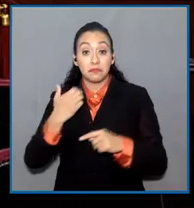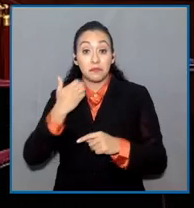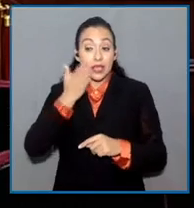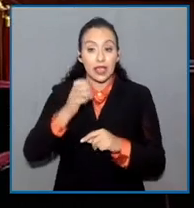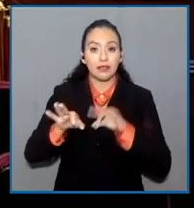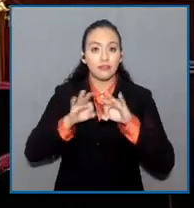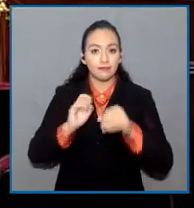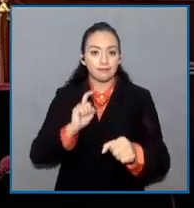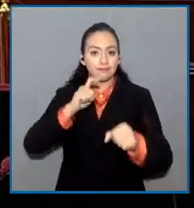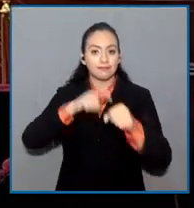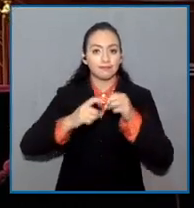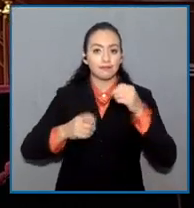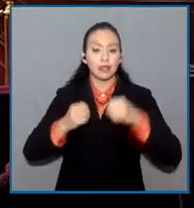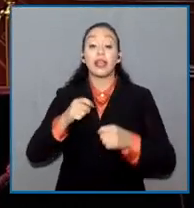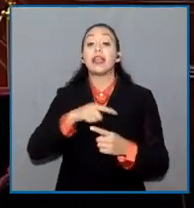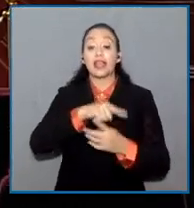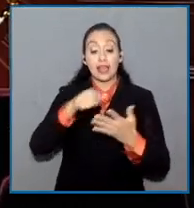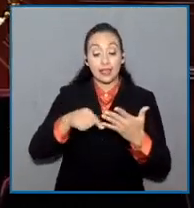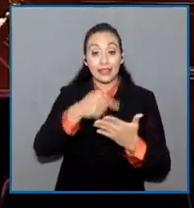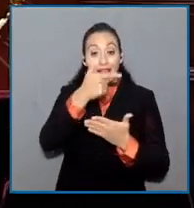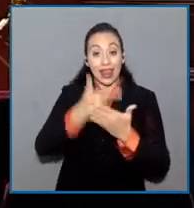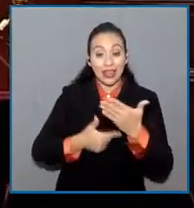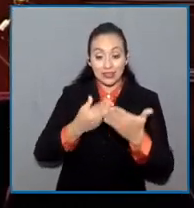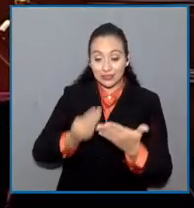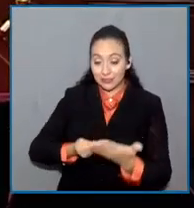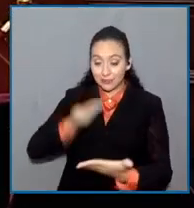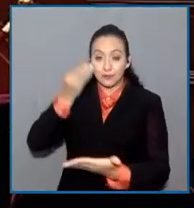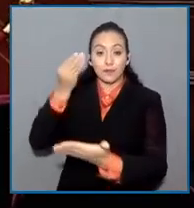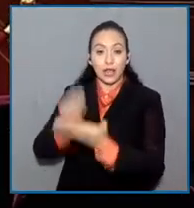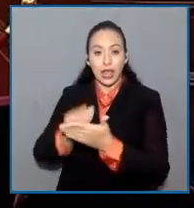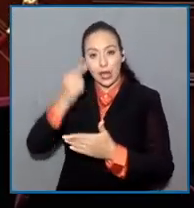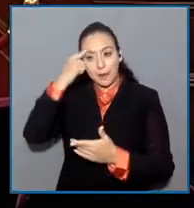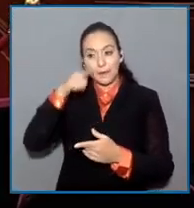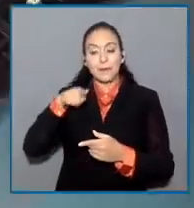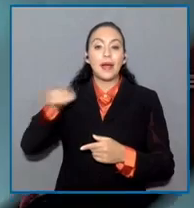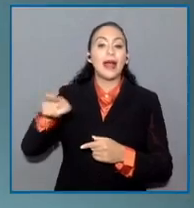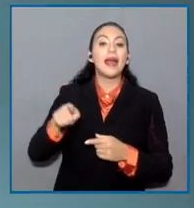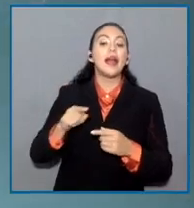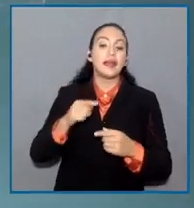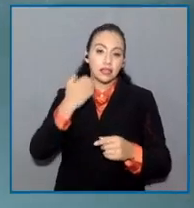serán postuladas por el Poder Judicial Federal y serán candidatas a voto popular.